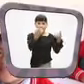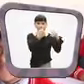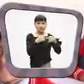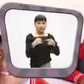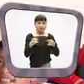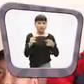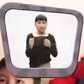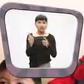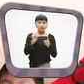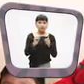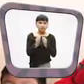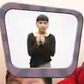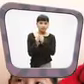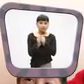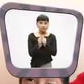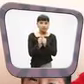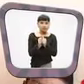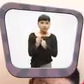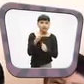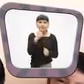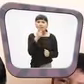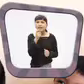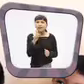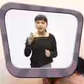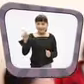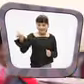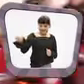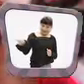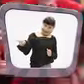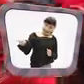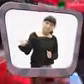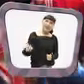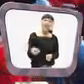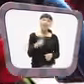día vino a TV a buscar un compañero que es Pavel. ¿Quién es Pavel?